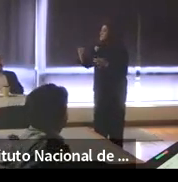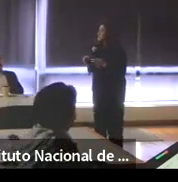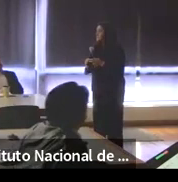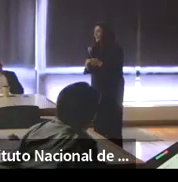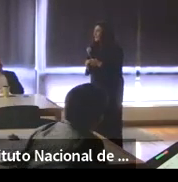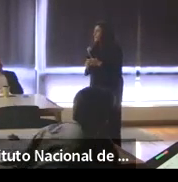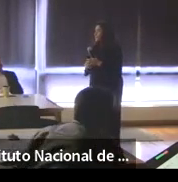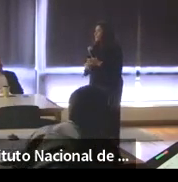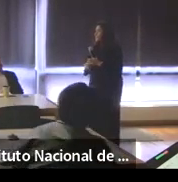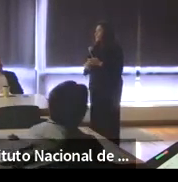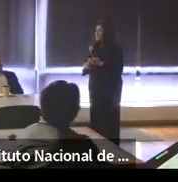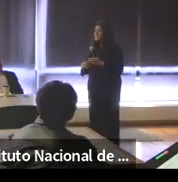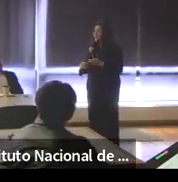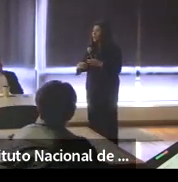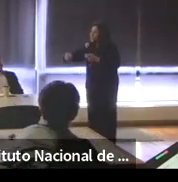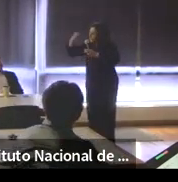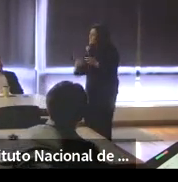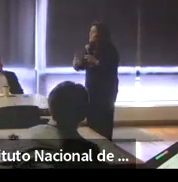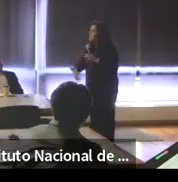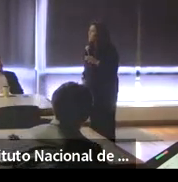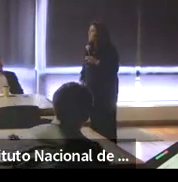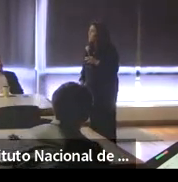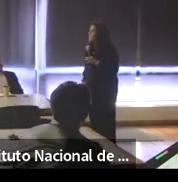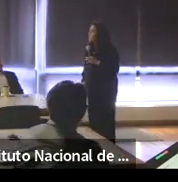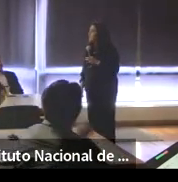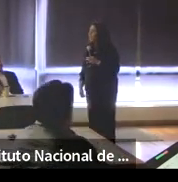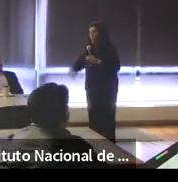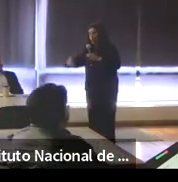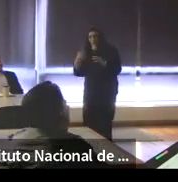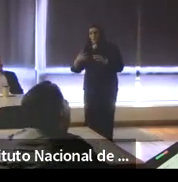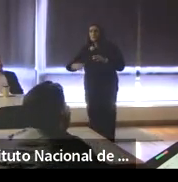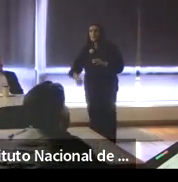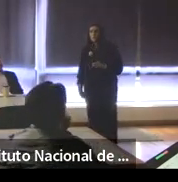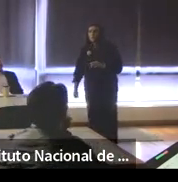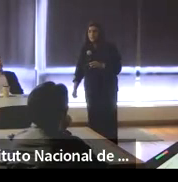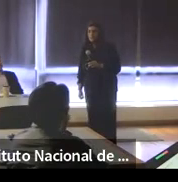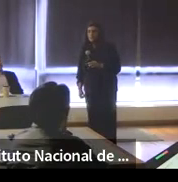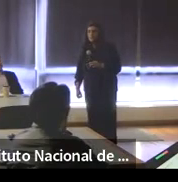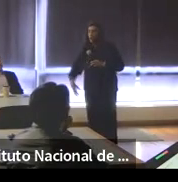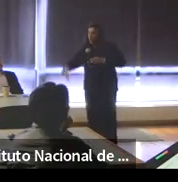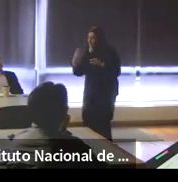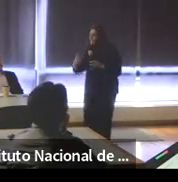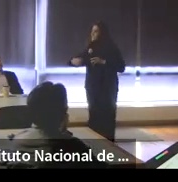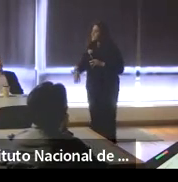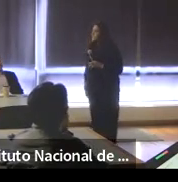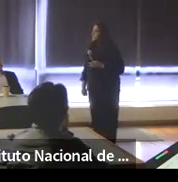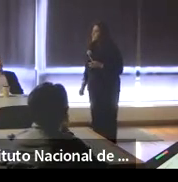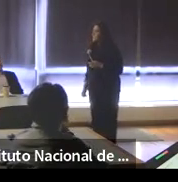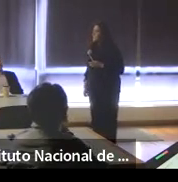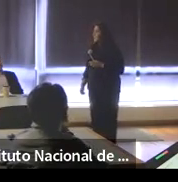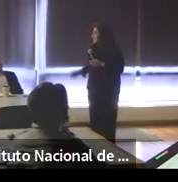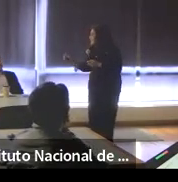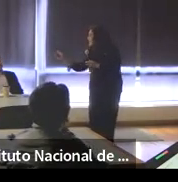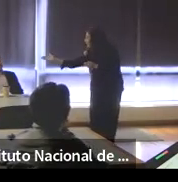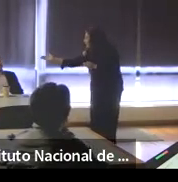creo que todos en nuestra en algún momento Y dices otra vez yo otra vez yo otra vez yo